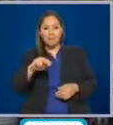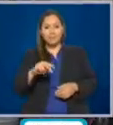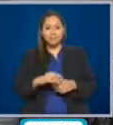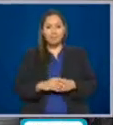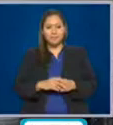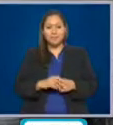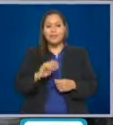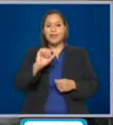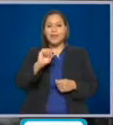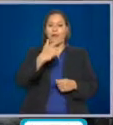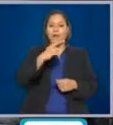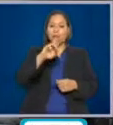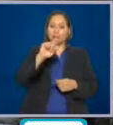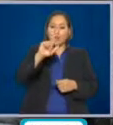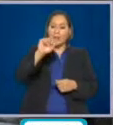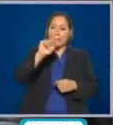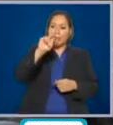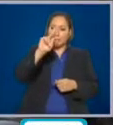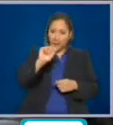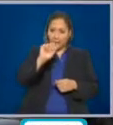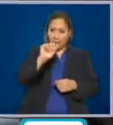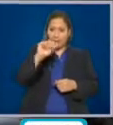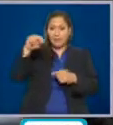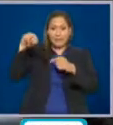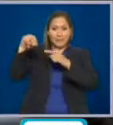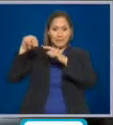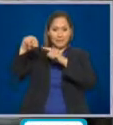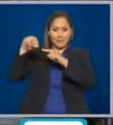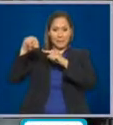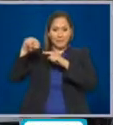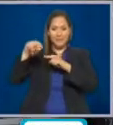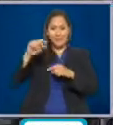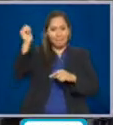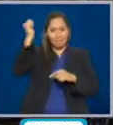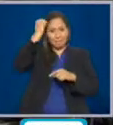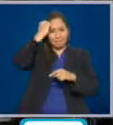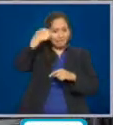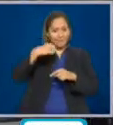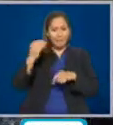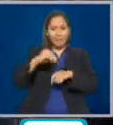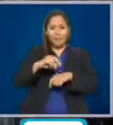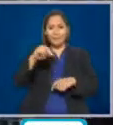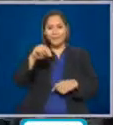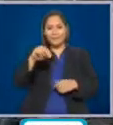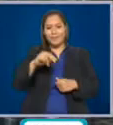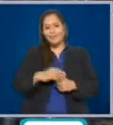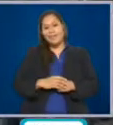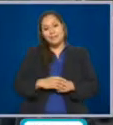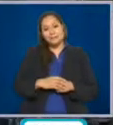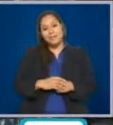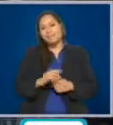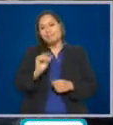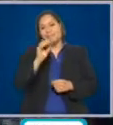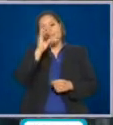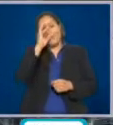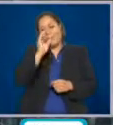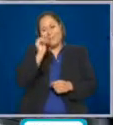Agualapa. Agualapa. Uy, deme un coscorrón. Ya le puse la N. Maestro, pues es que todos tenemos algún